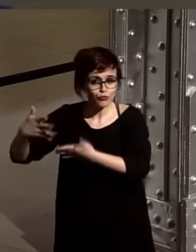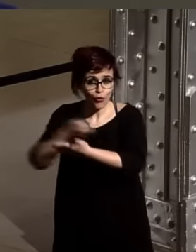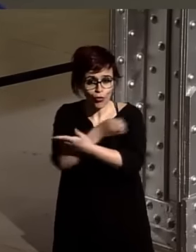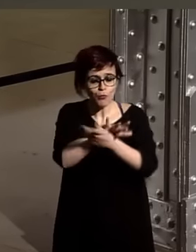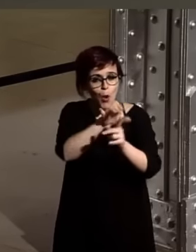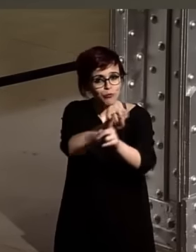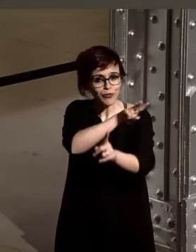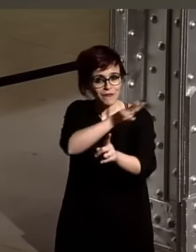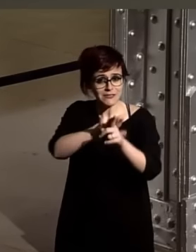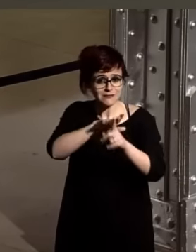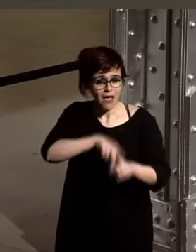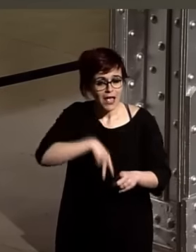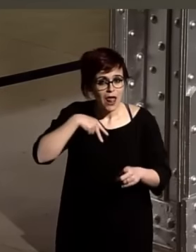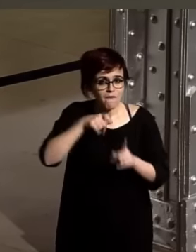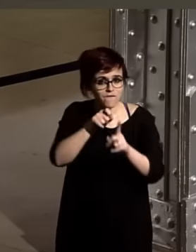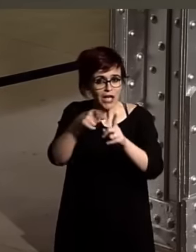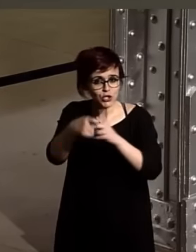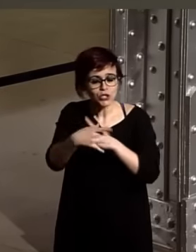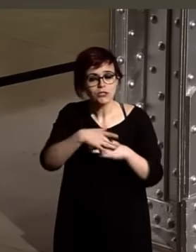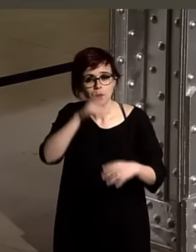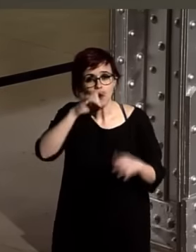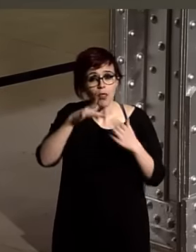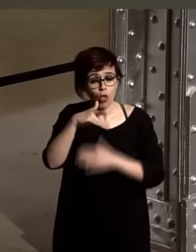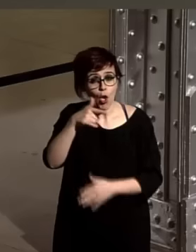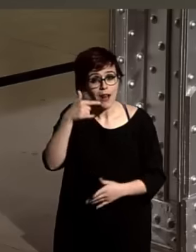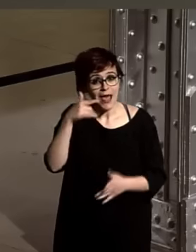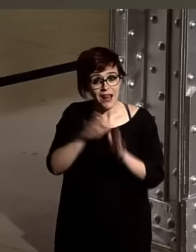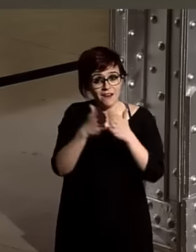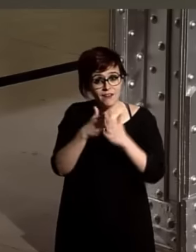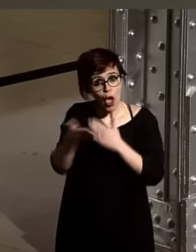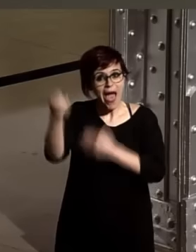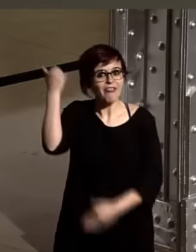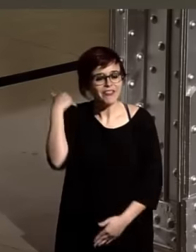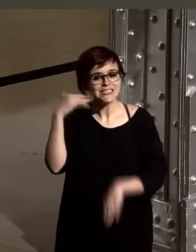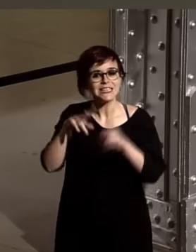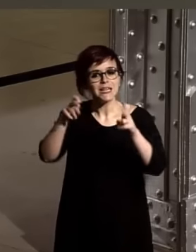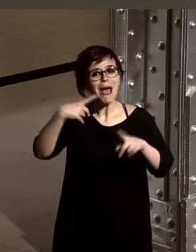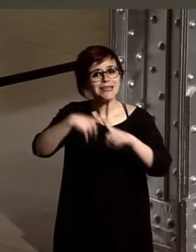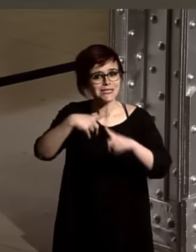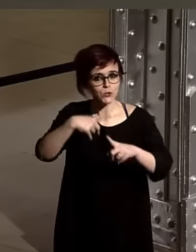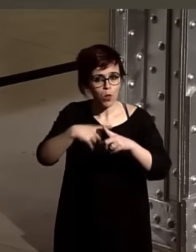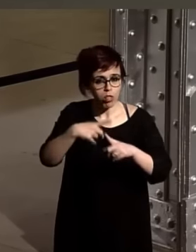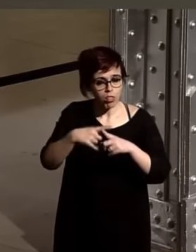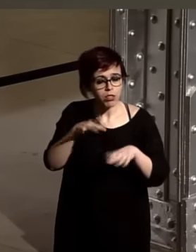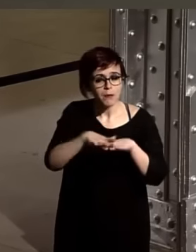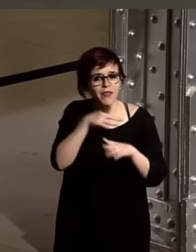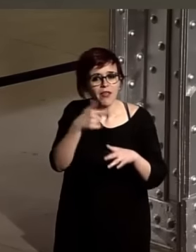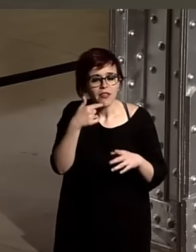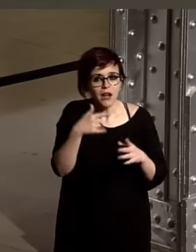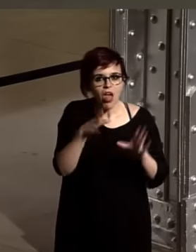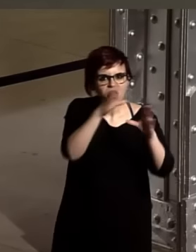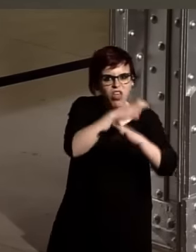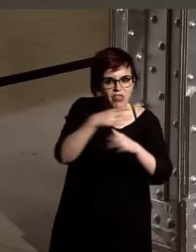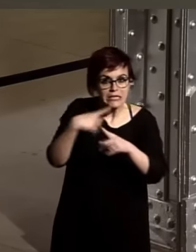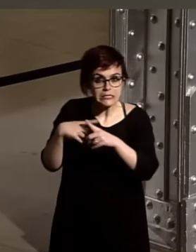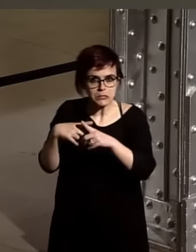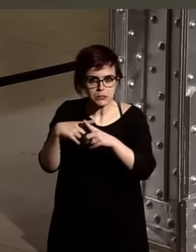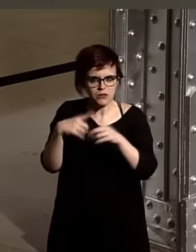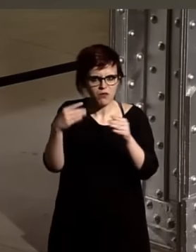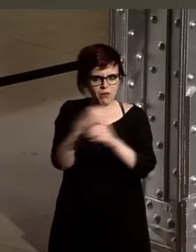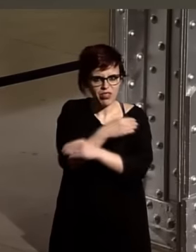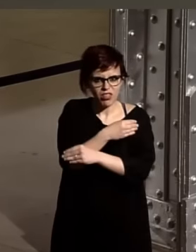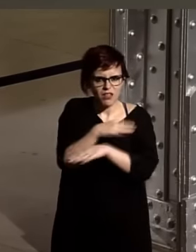mirar de muchísimo de muchísimos factores yo escribí el libro anterior a este es sobre sexualidad vale Y me decían la ciencia del sexo pero el sexo